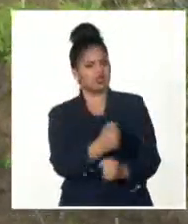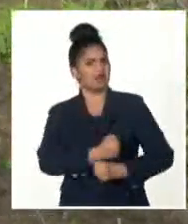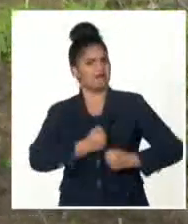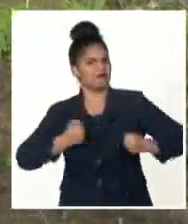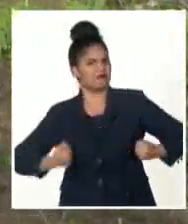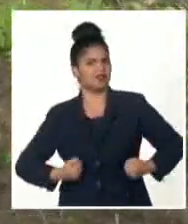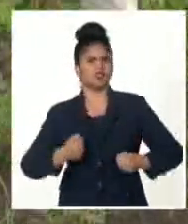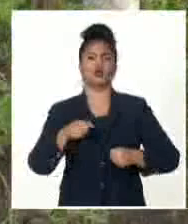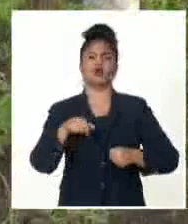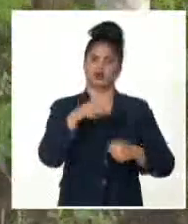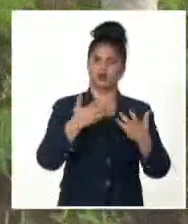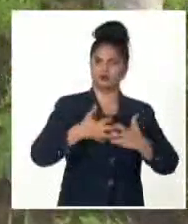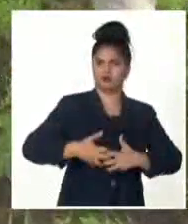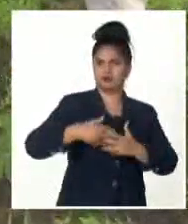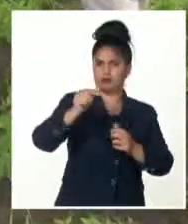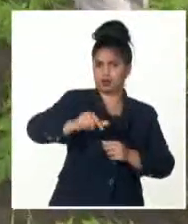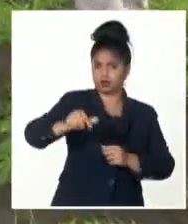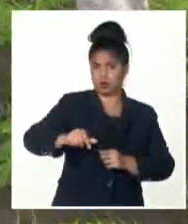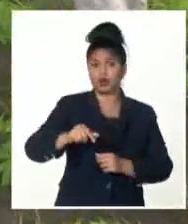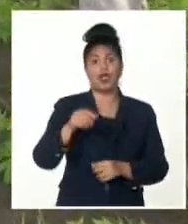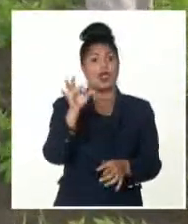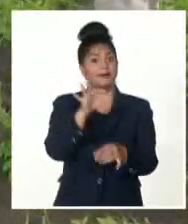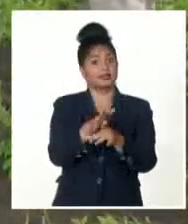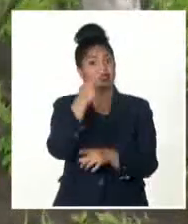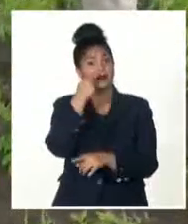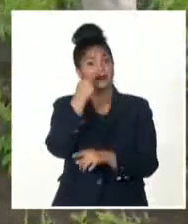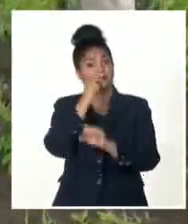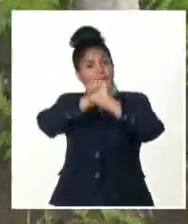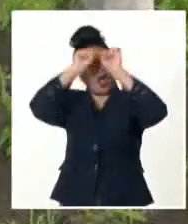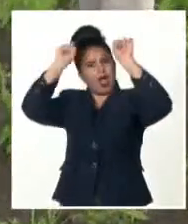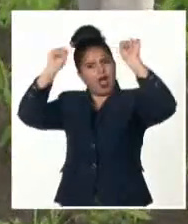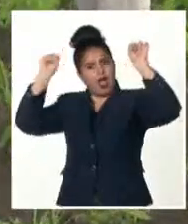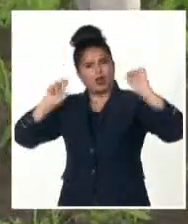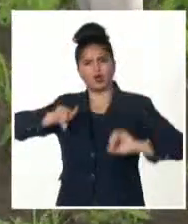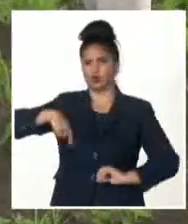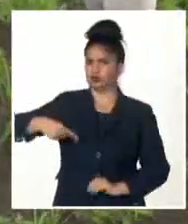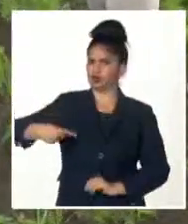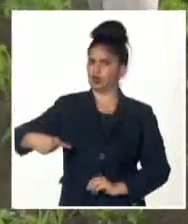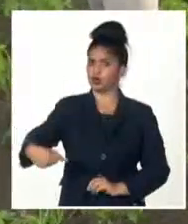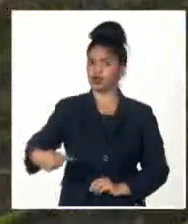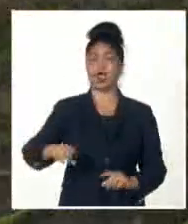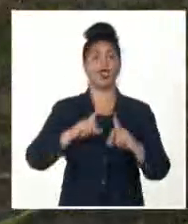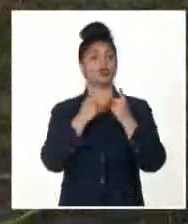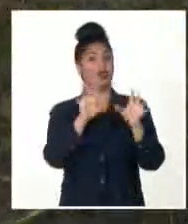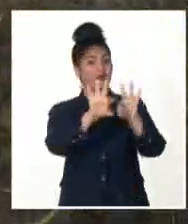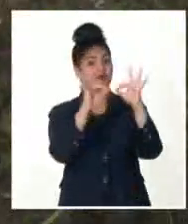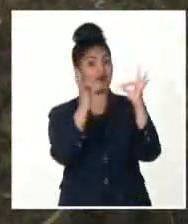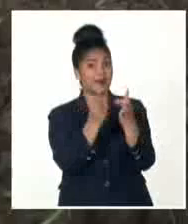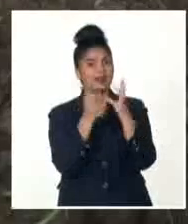quienes desde horas bien tempranas comienzan las labores agrícolas y suman a toda la familia.